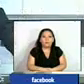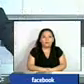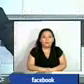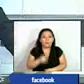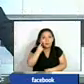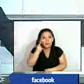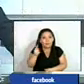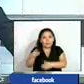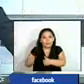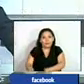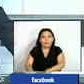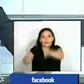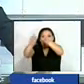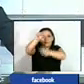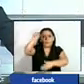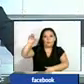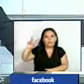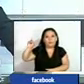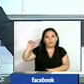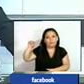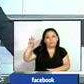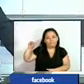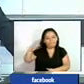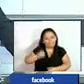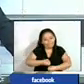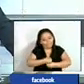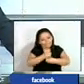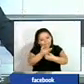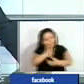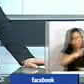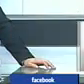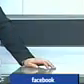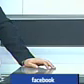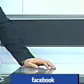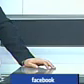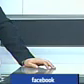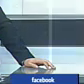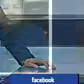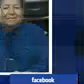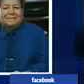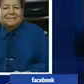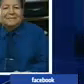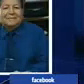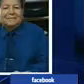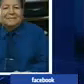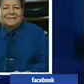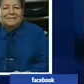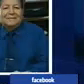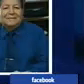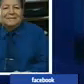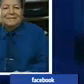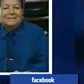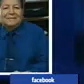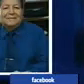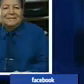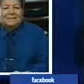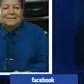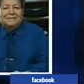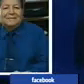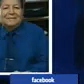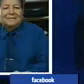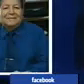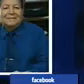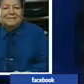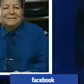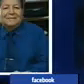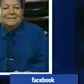Bienes, Red Salvadoreña de Medios expresa sus más sentidas condolencias por la muerte del señor, padre del alcalde de San Marcos,